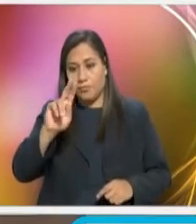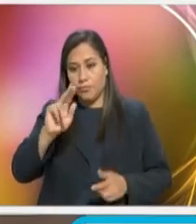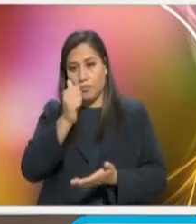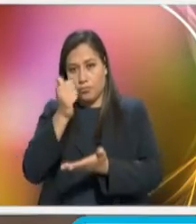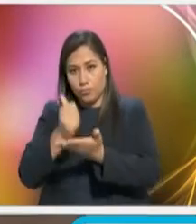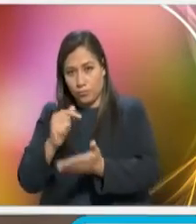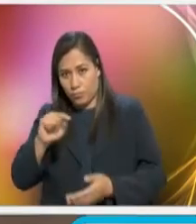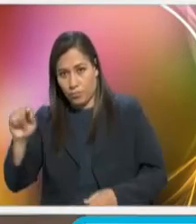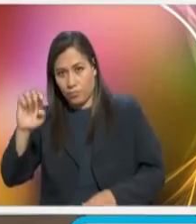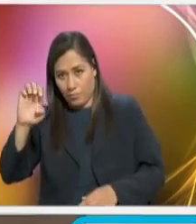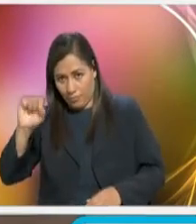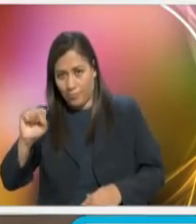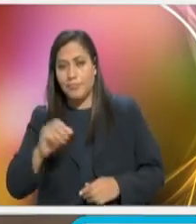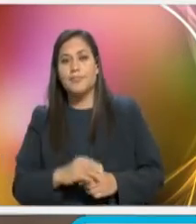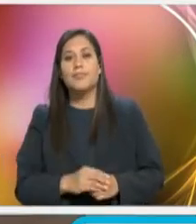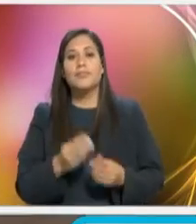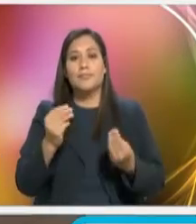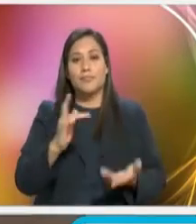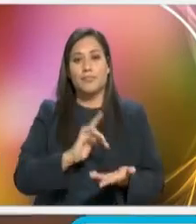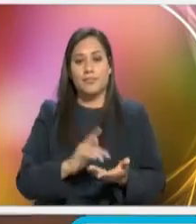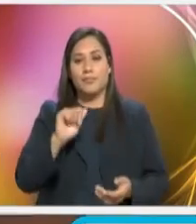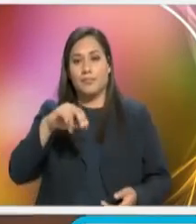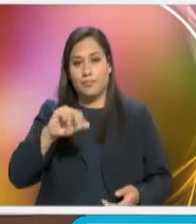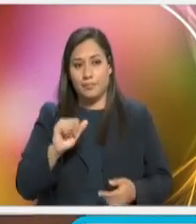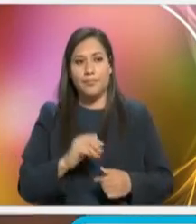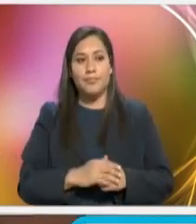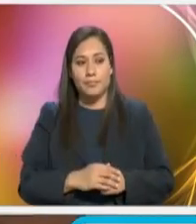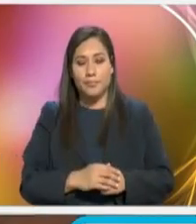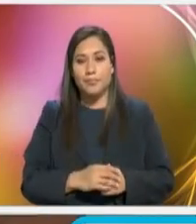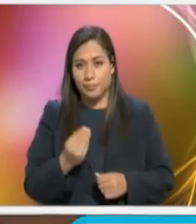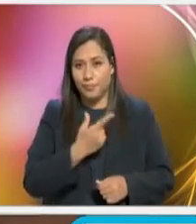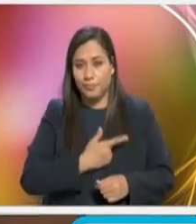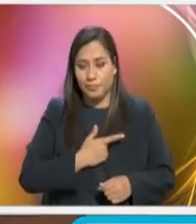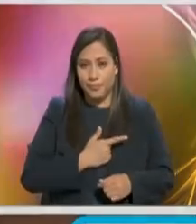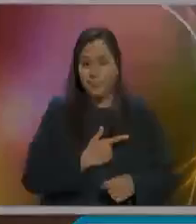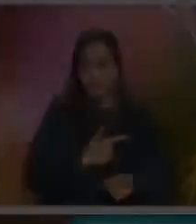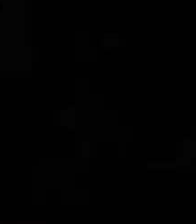@tuciudad_es. Muchísimas gracias, Ana. Muchas gracias a ti, Pau, un gusto. Nos vemos a la próxima.